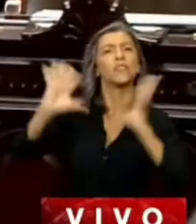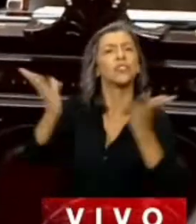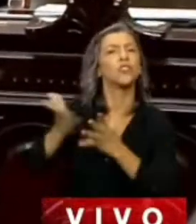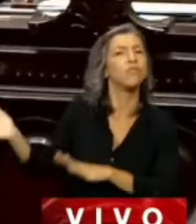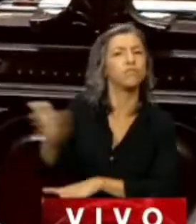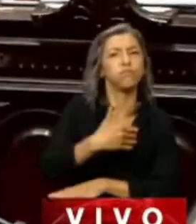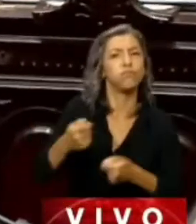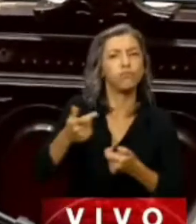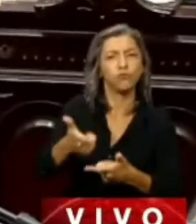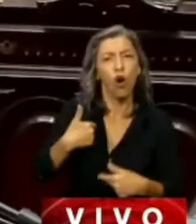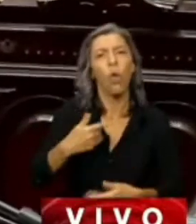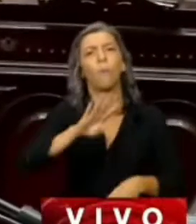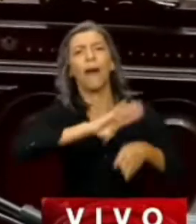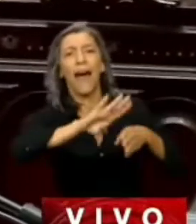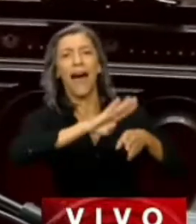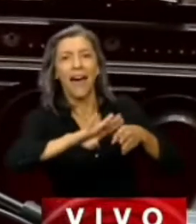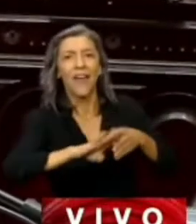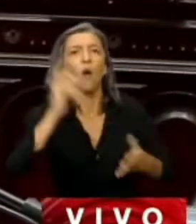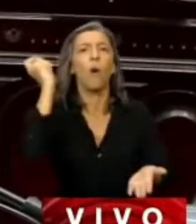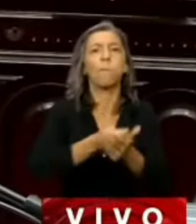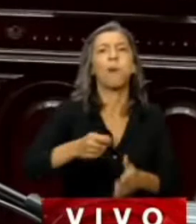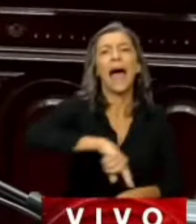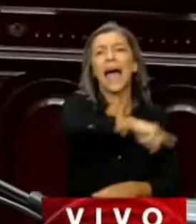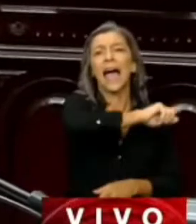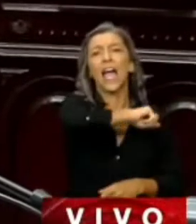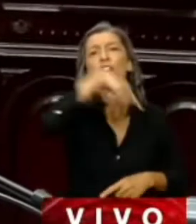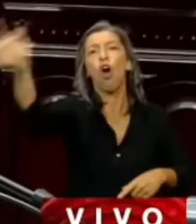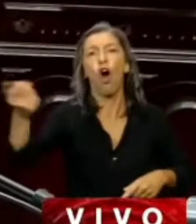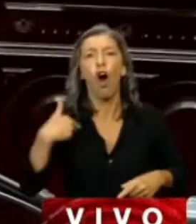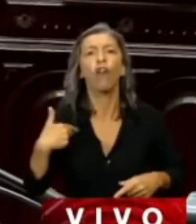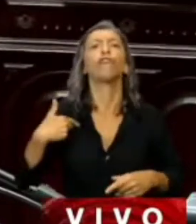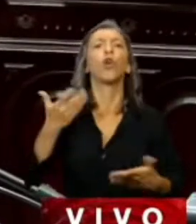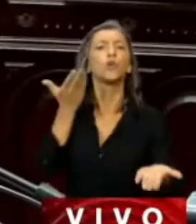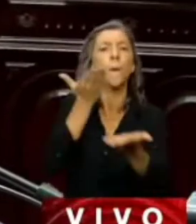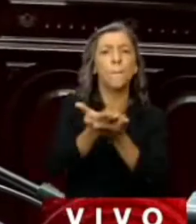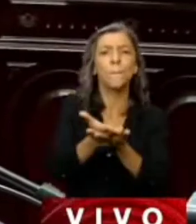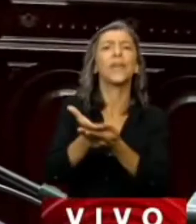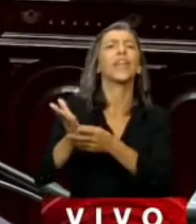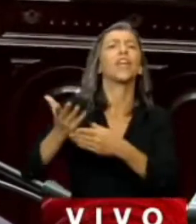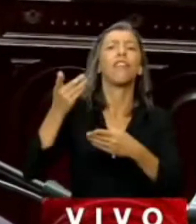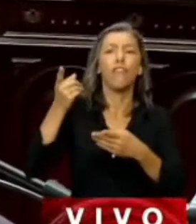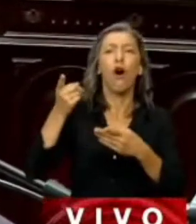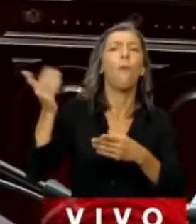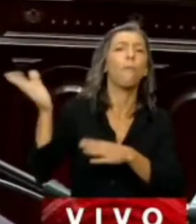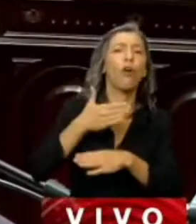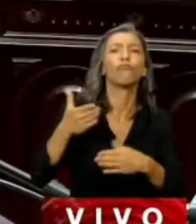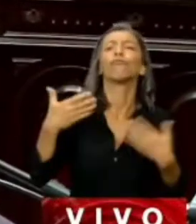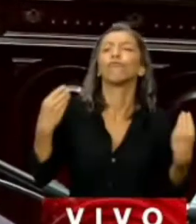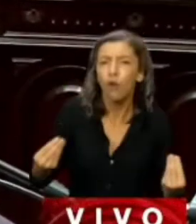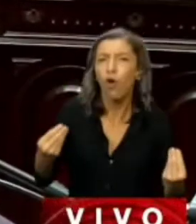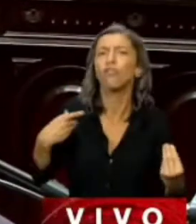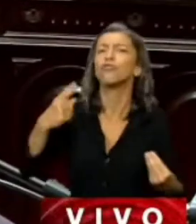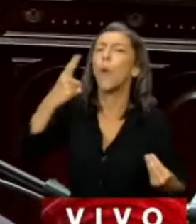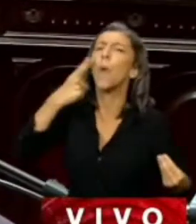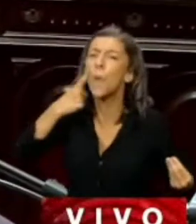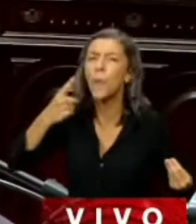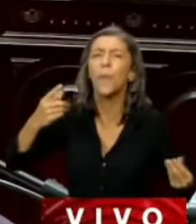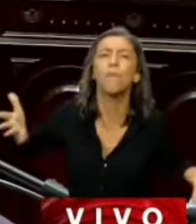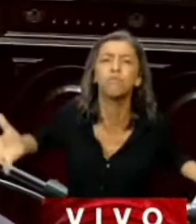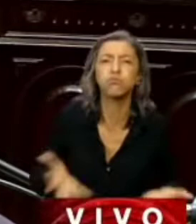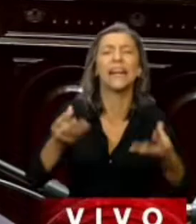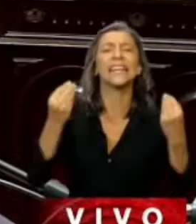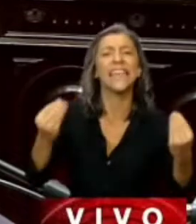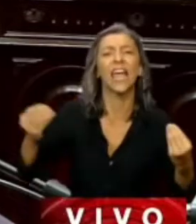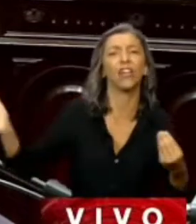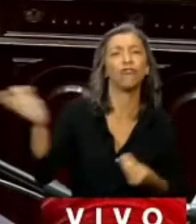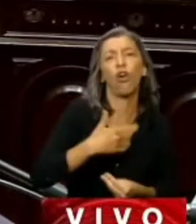que la deuda la paguen los que la fugaron. Viva la lucha estudiantil. ¡Viva la lucha obrera y piquetera! ¡Viva la lucha de todas, todos